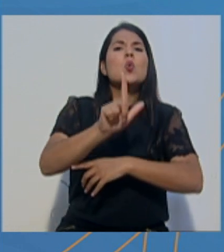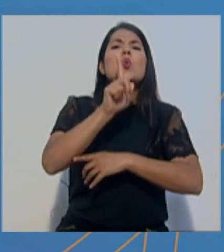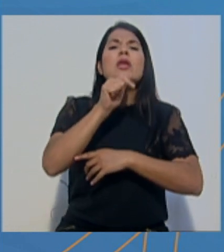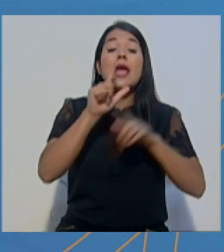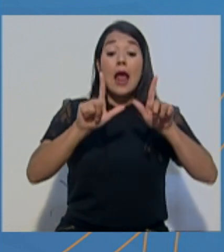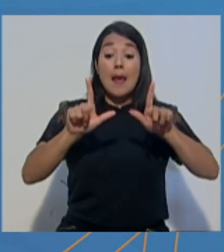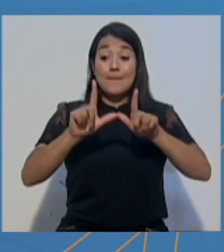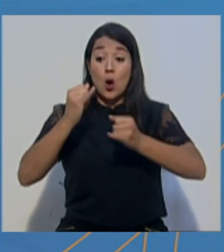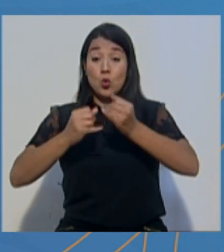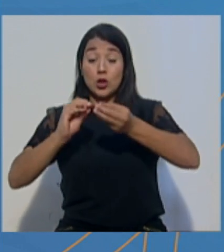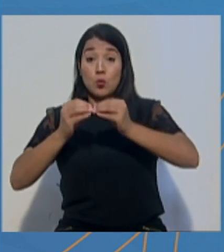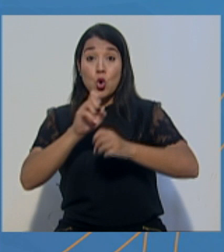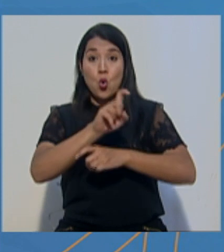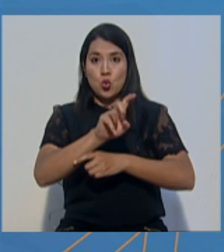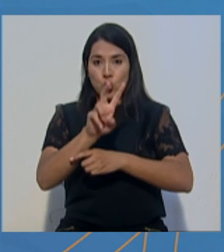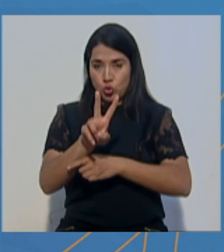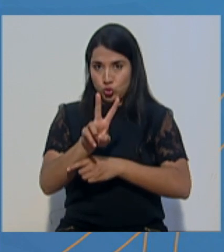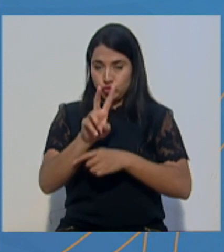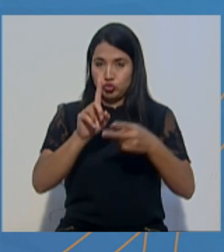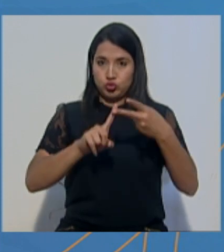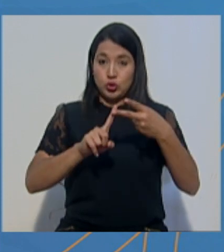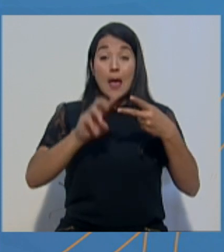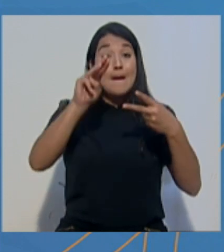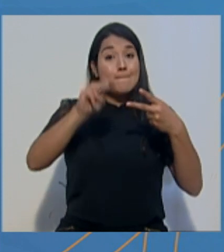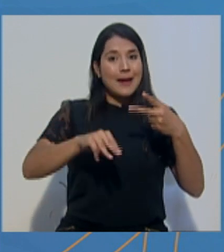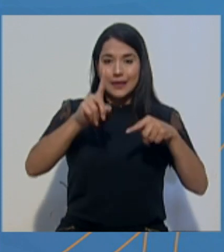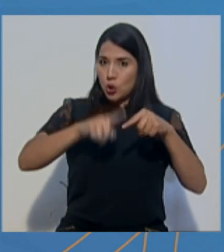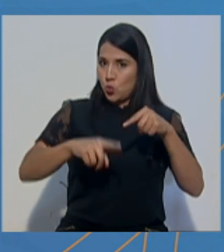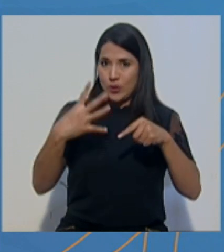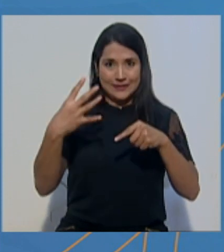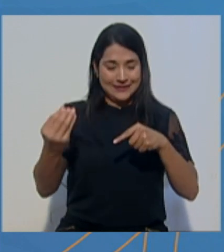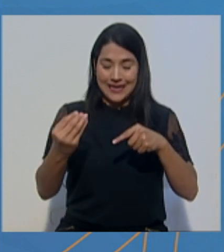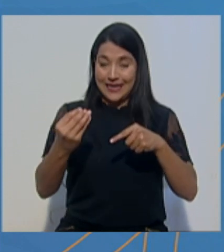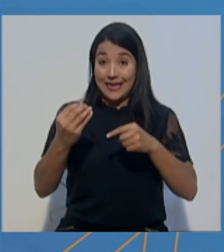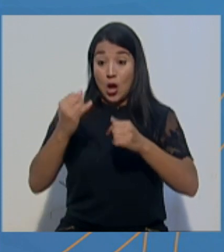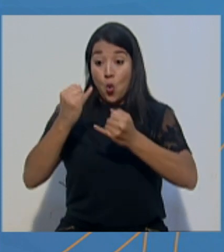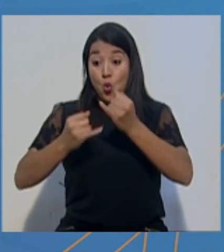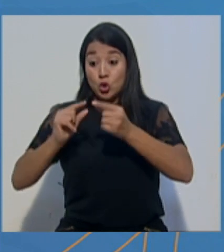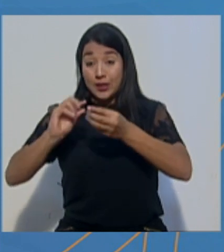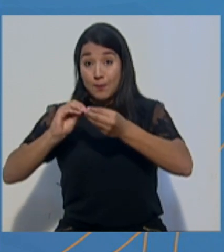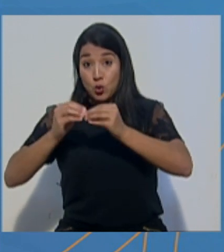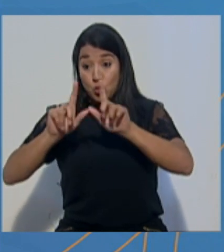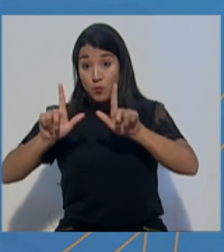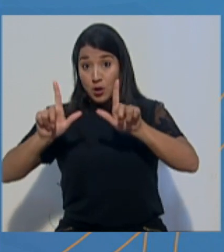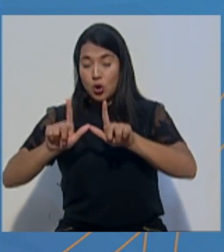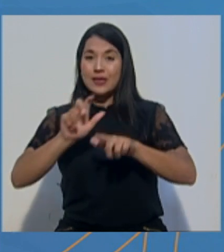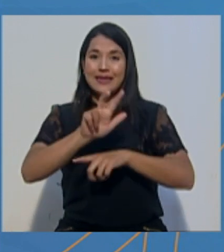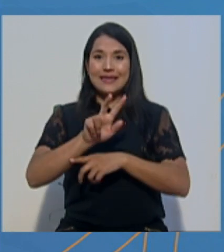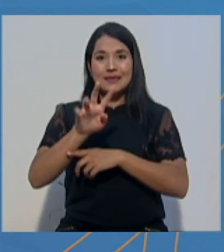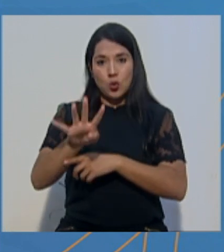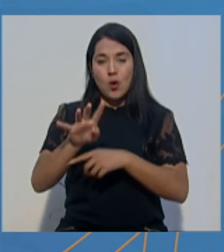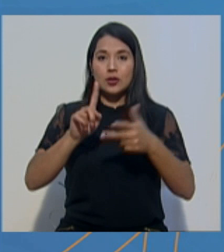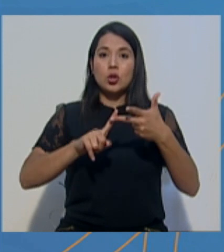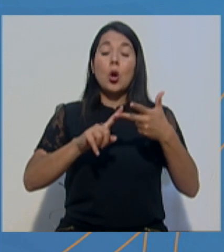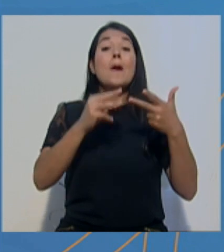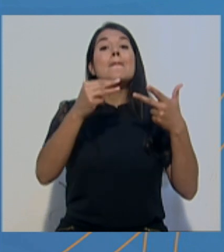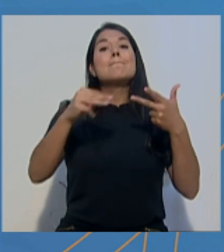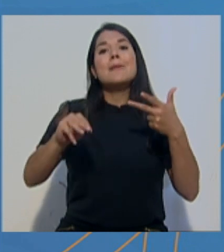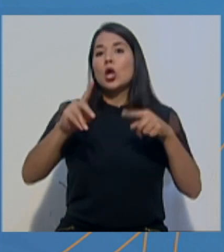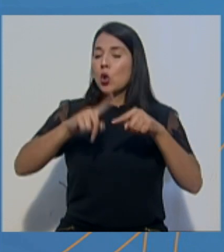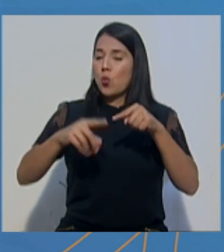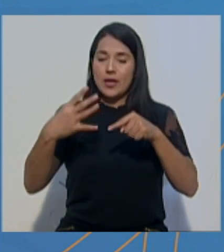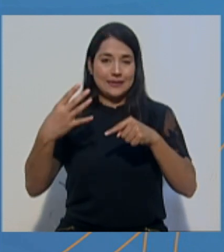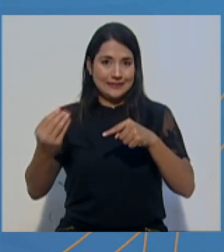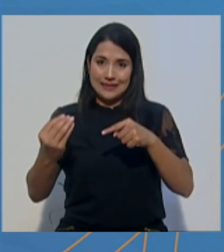que terminan en 1 y 2, los días martes las placas que terminan en 3 y 4, los días miércoles